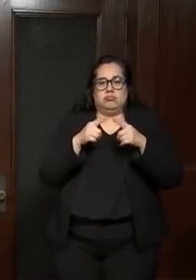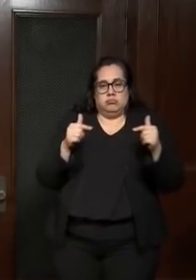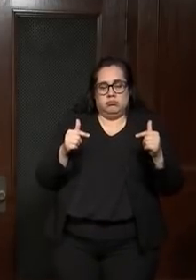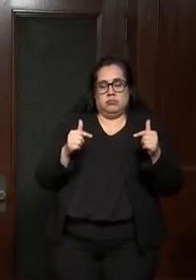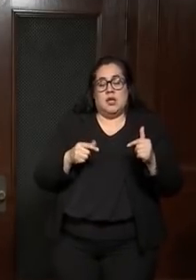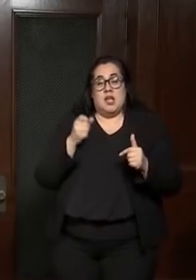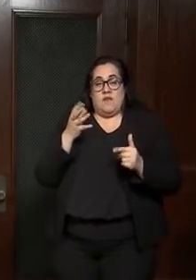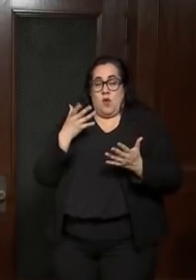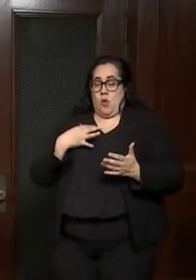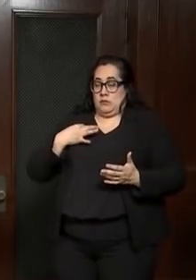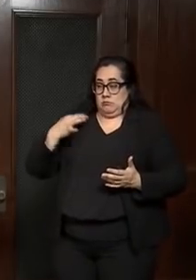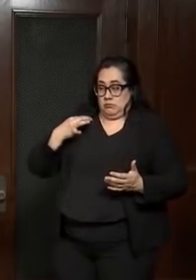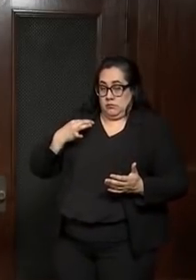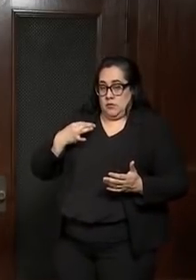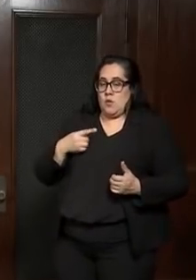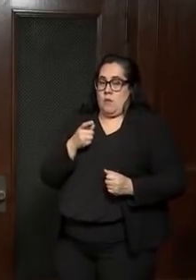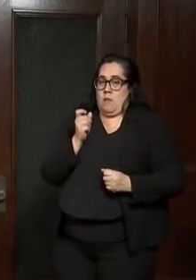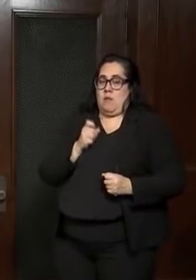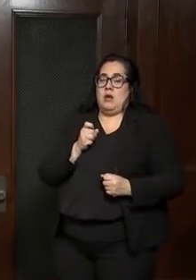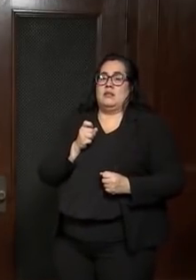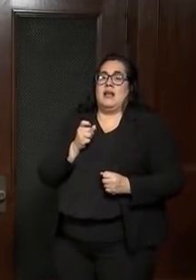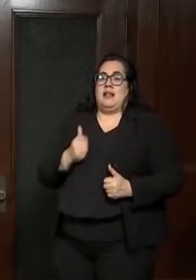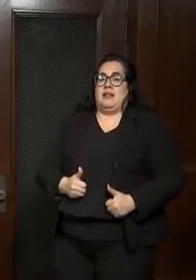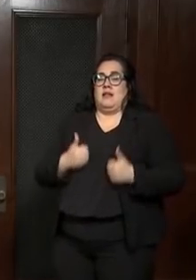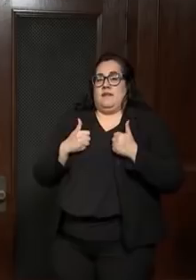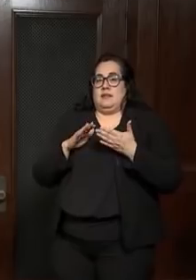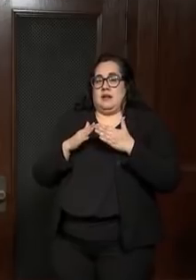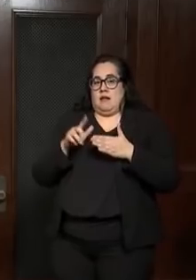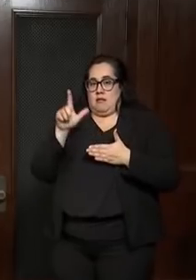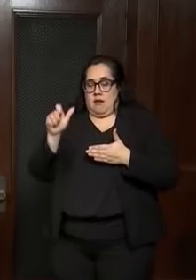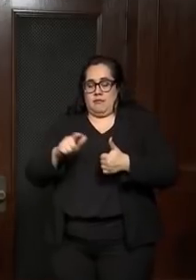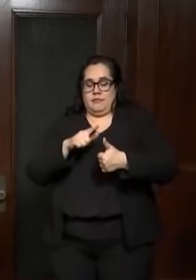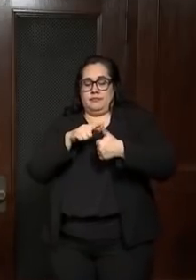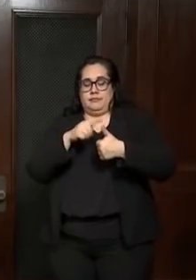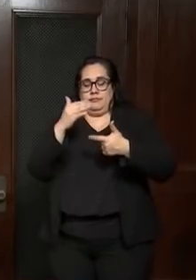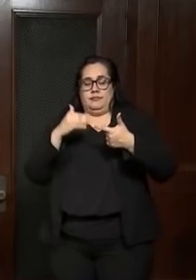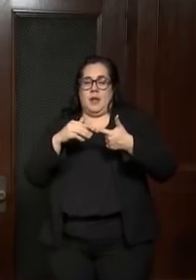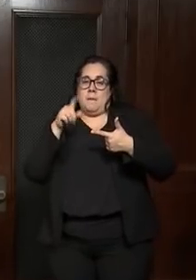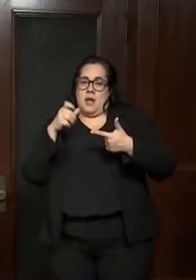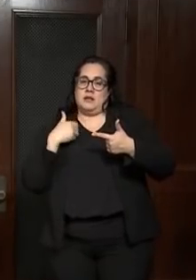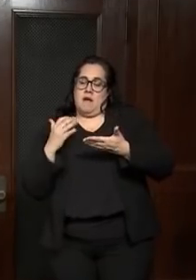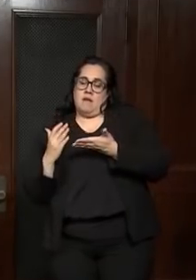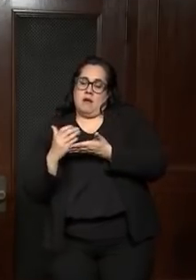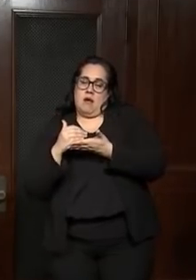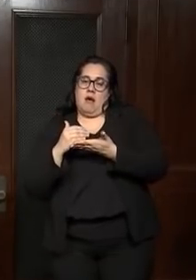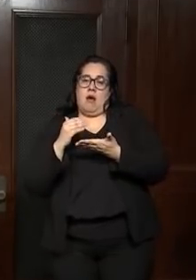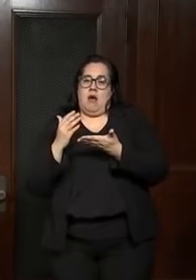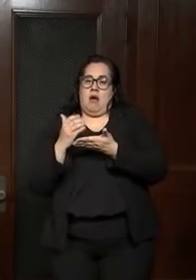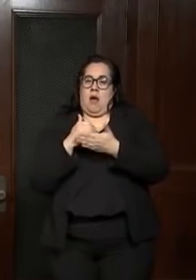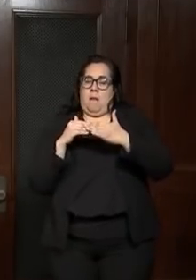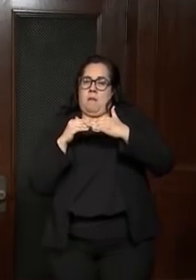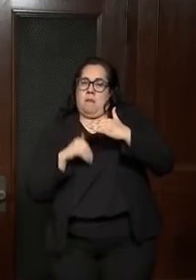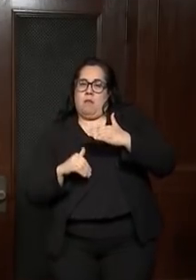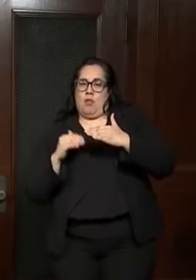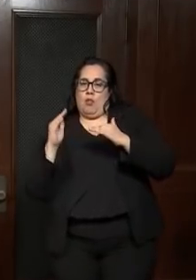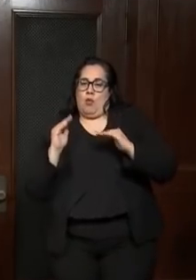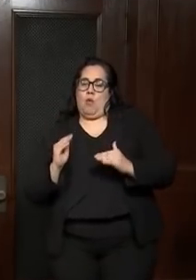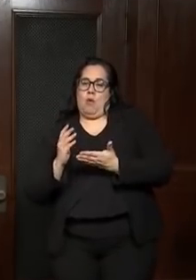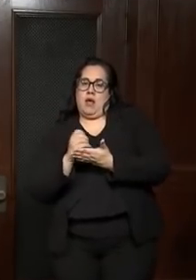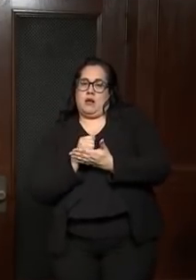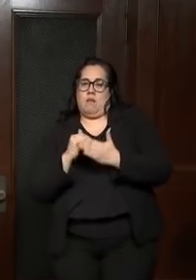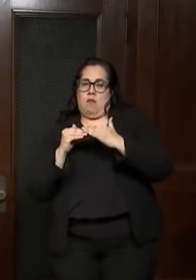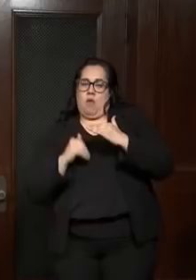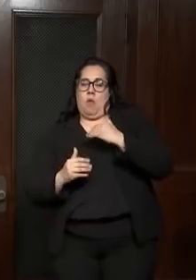ser elegibles, tienen que vivir en la ciudad de Los Ángeles, tener ingresos anuales debajo de la línea de